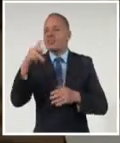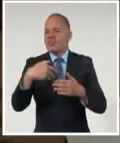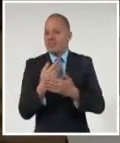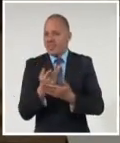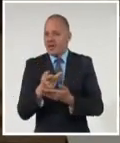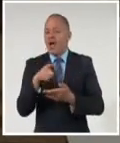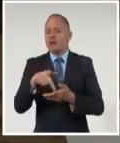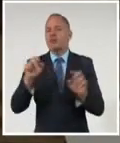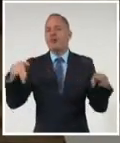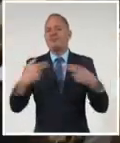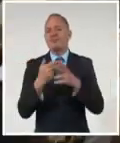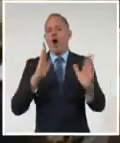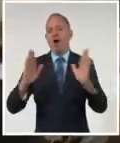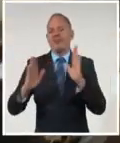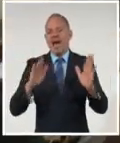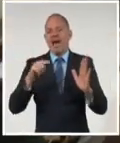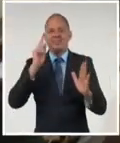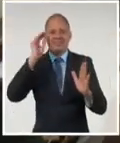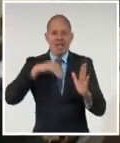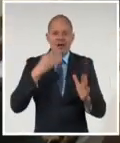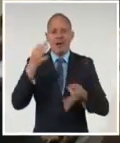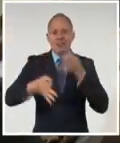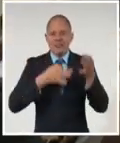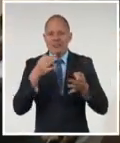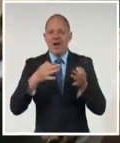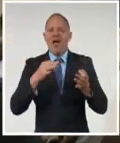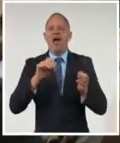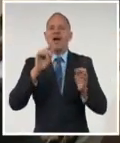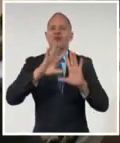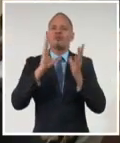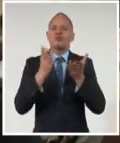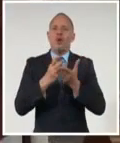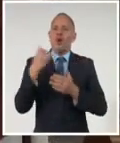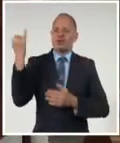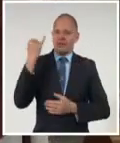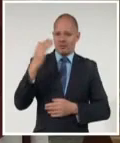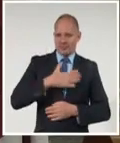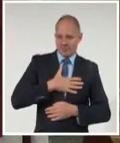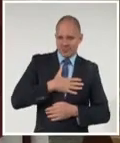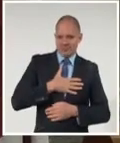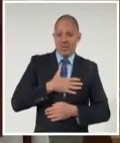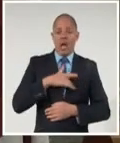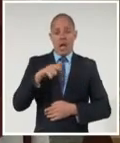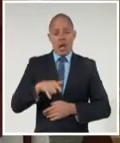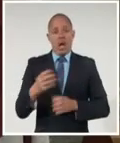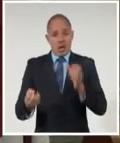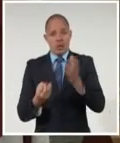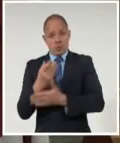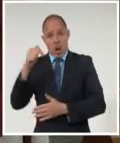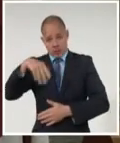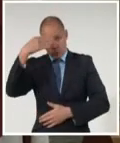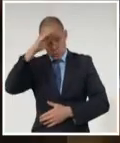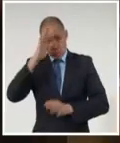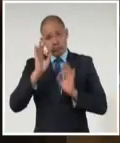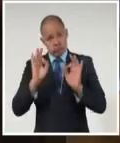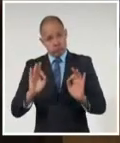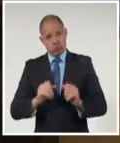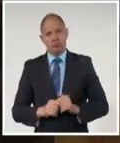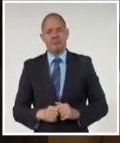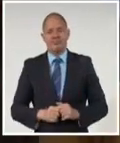Internacional de Derecho de Contratos, el evento más longevo y convocado del ámbito del derecho en Cuba.